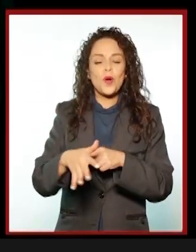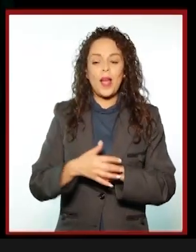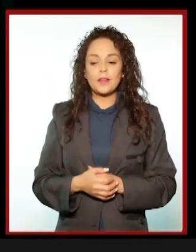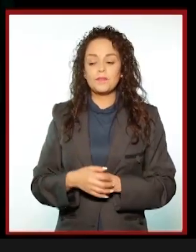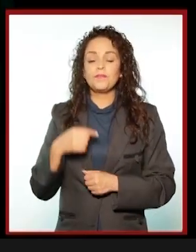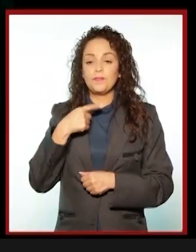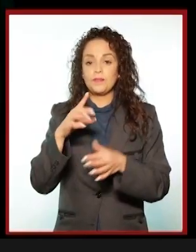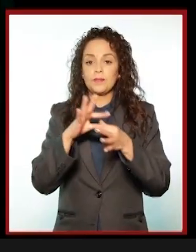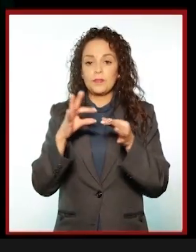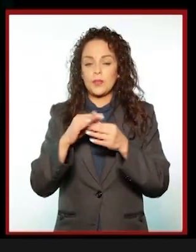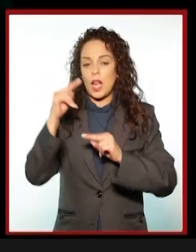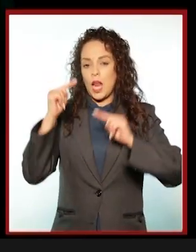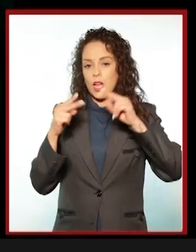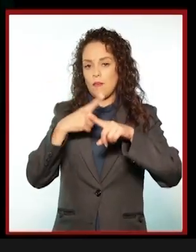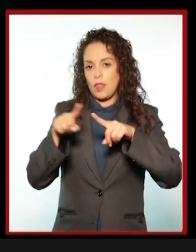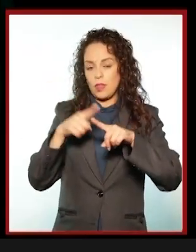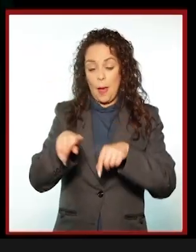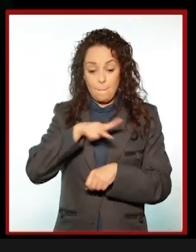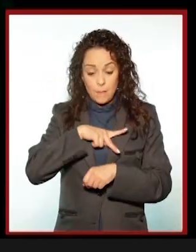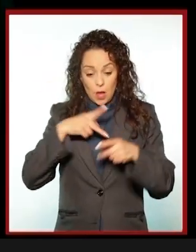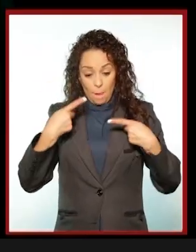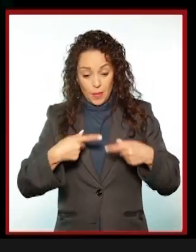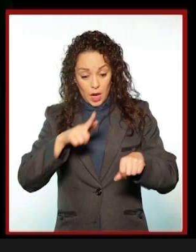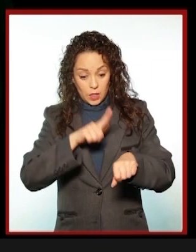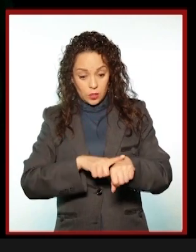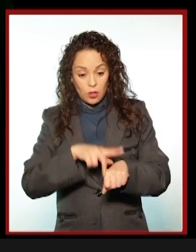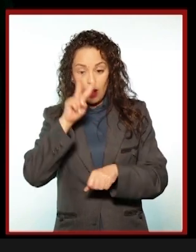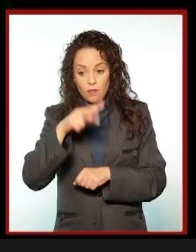diversos niveles. En términos personales, pues yo creo que